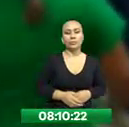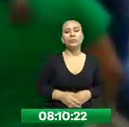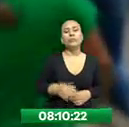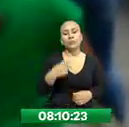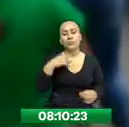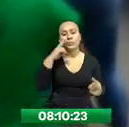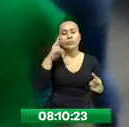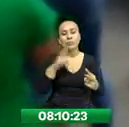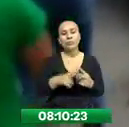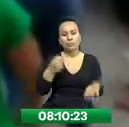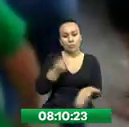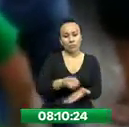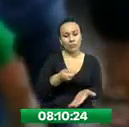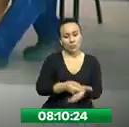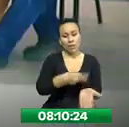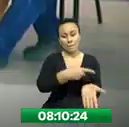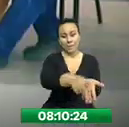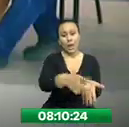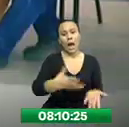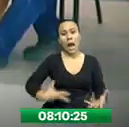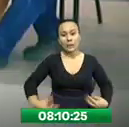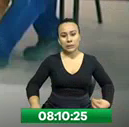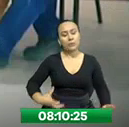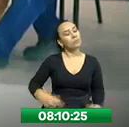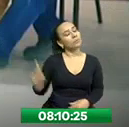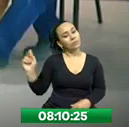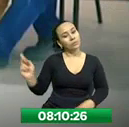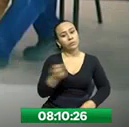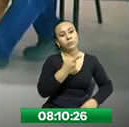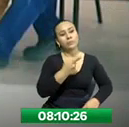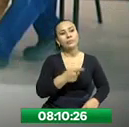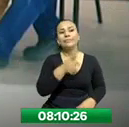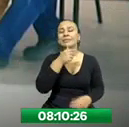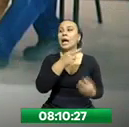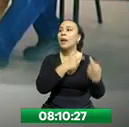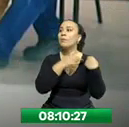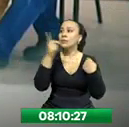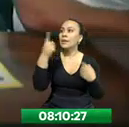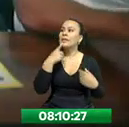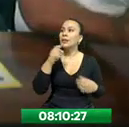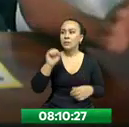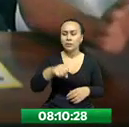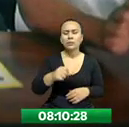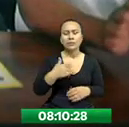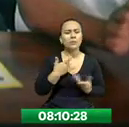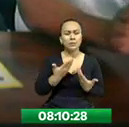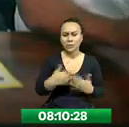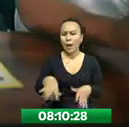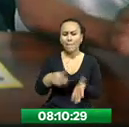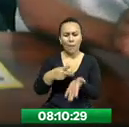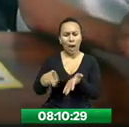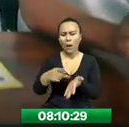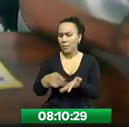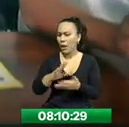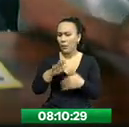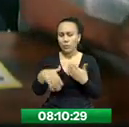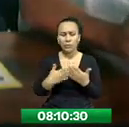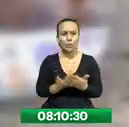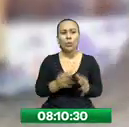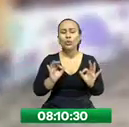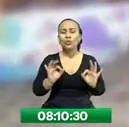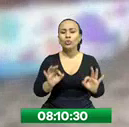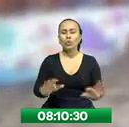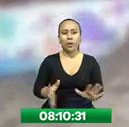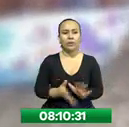se les reconozca los daños ocasionados. Quienes estuvieron a cargo del evento manifestaron que se responsabilizaron de lo sucedido y que